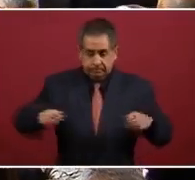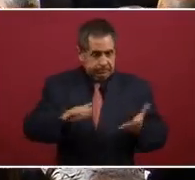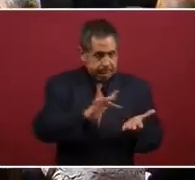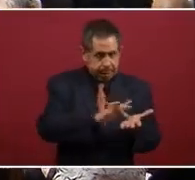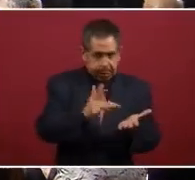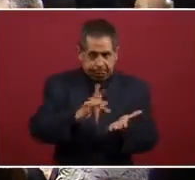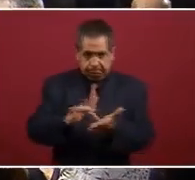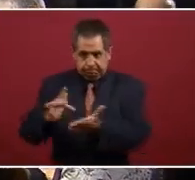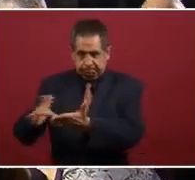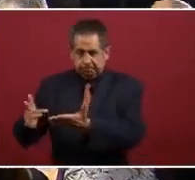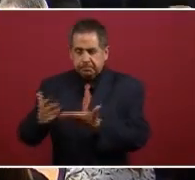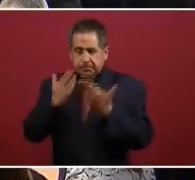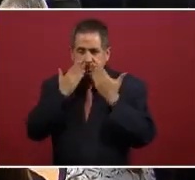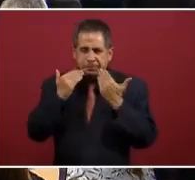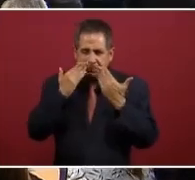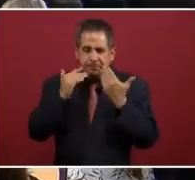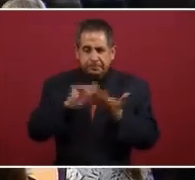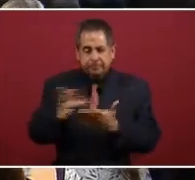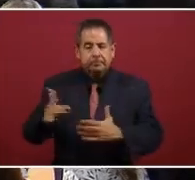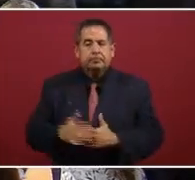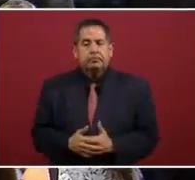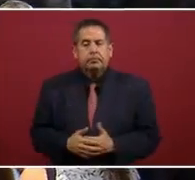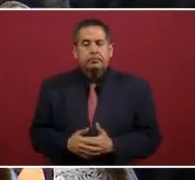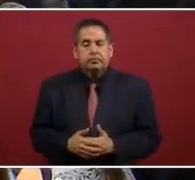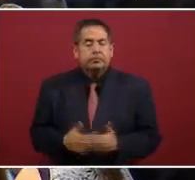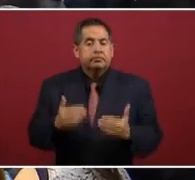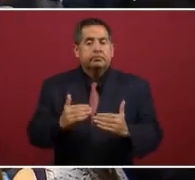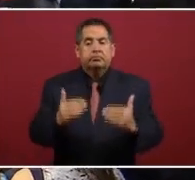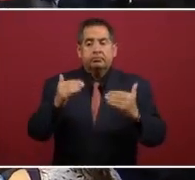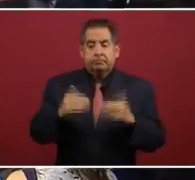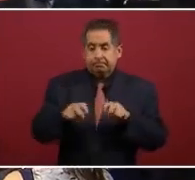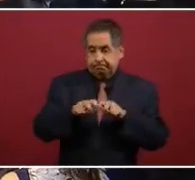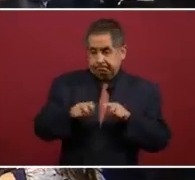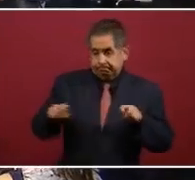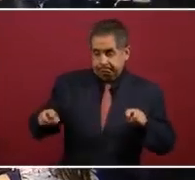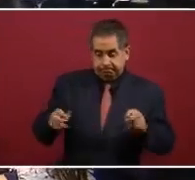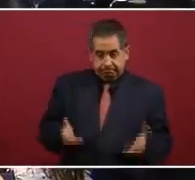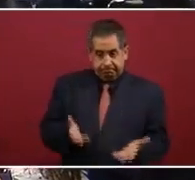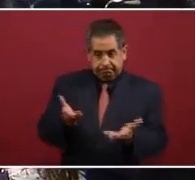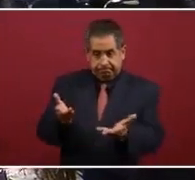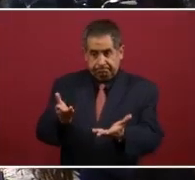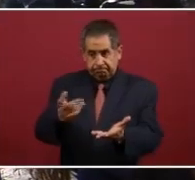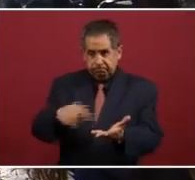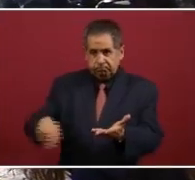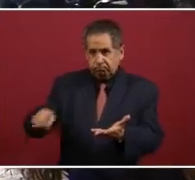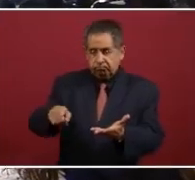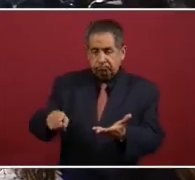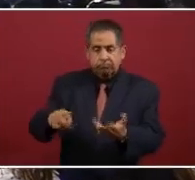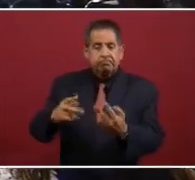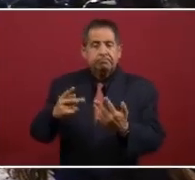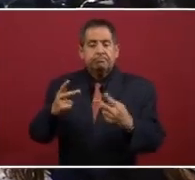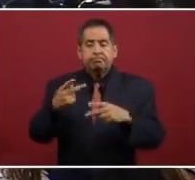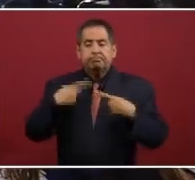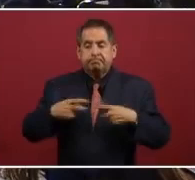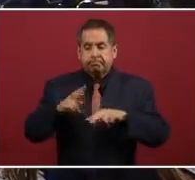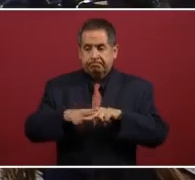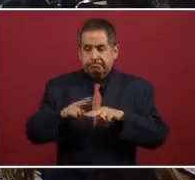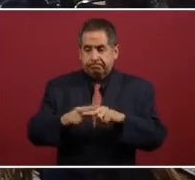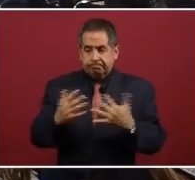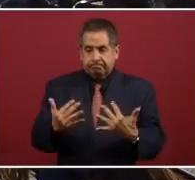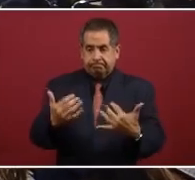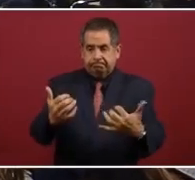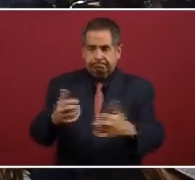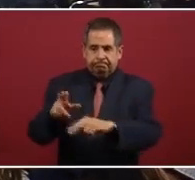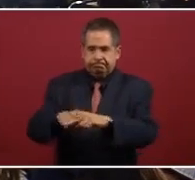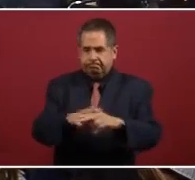amable asistencia. Solicitamos a los invitados permanecer en su lugar para continuar con la conferencia